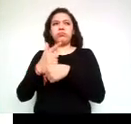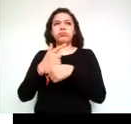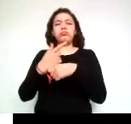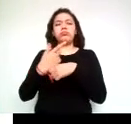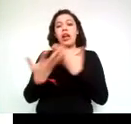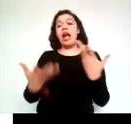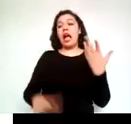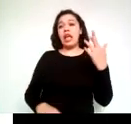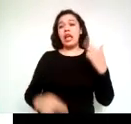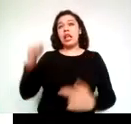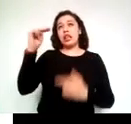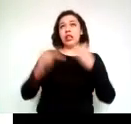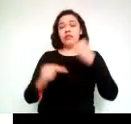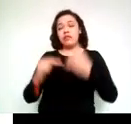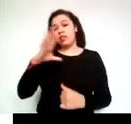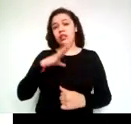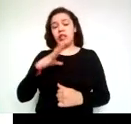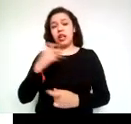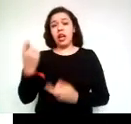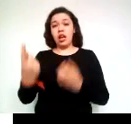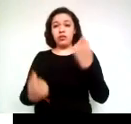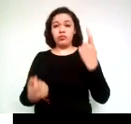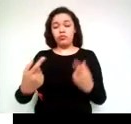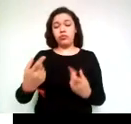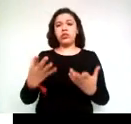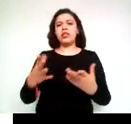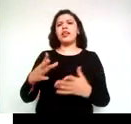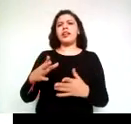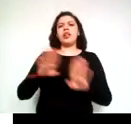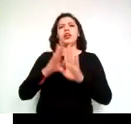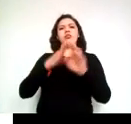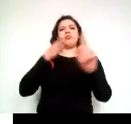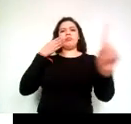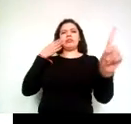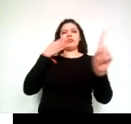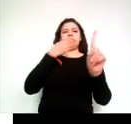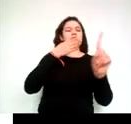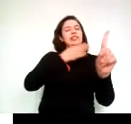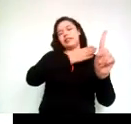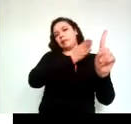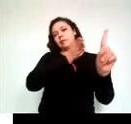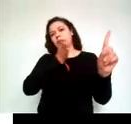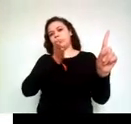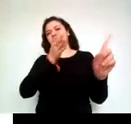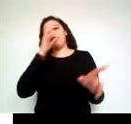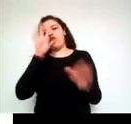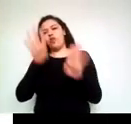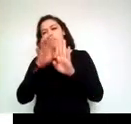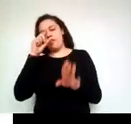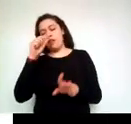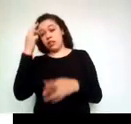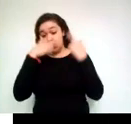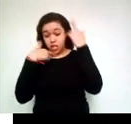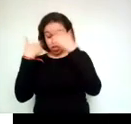algunas categorías o algunas dimensiones que se están desviando. Entonces, es importante que analices los resultados